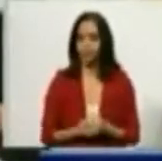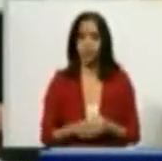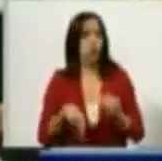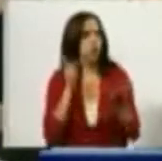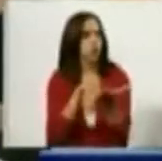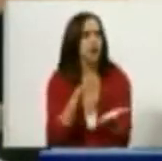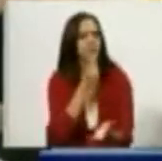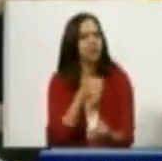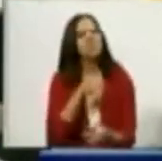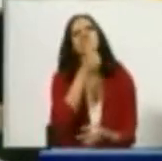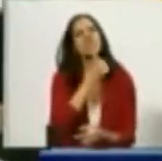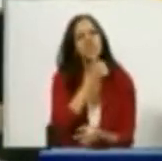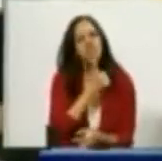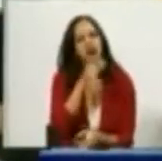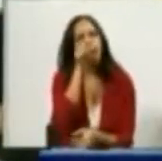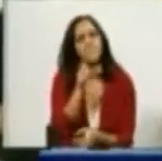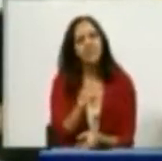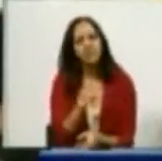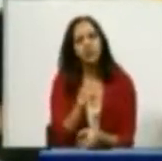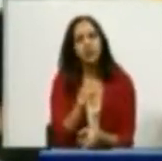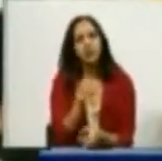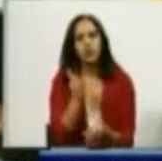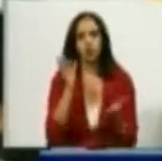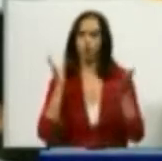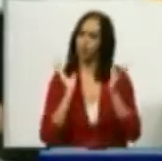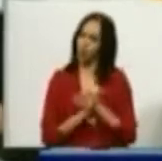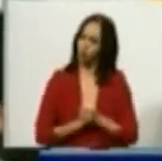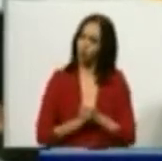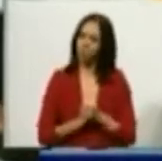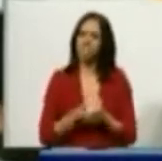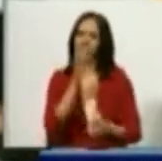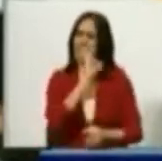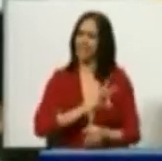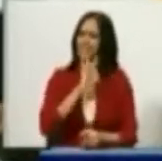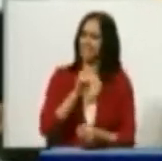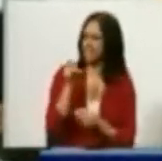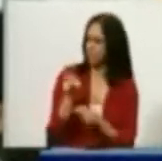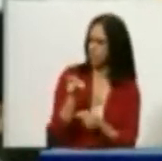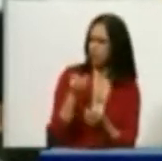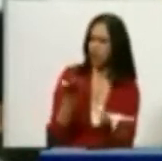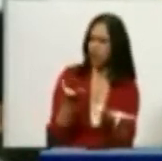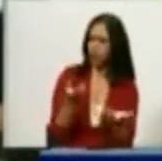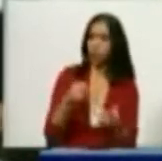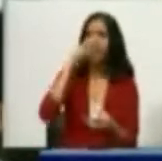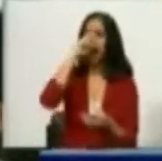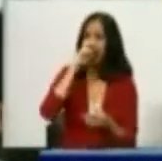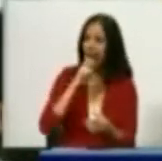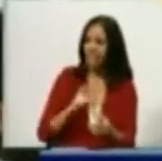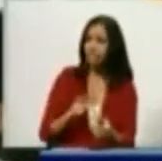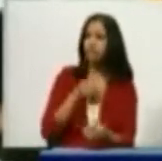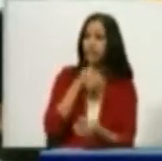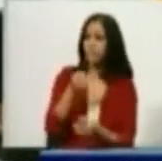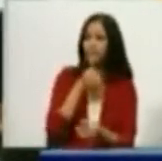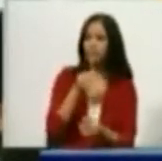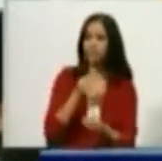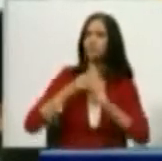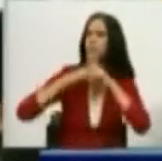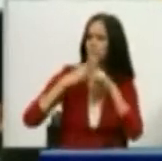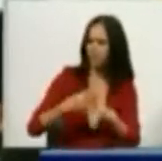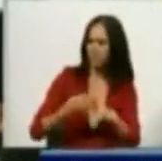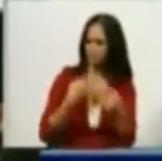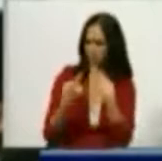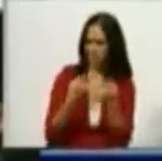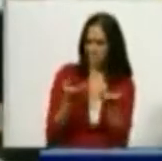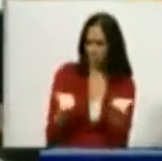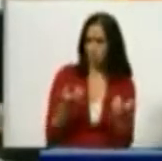mire Quién es la persona que está Caramba Y esa señora con tantos años de periodismo se presta para semejante